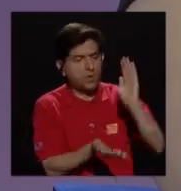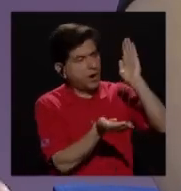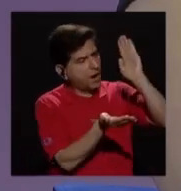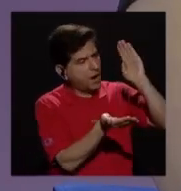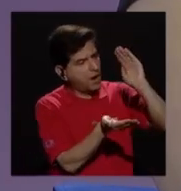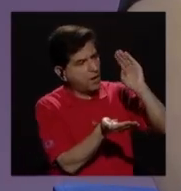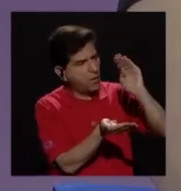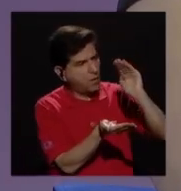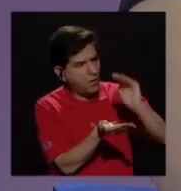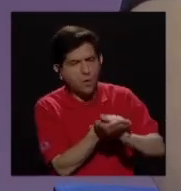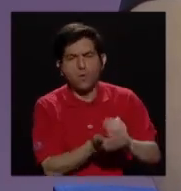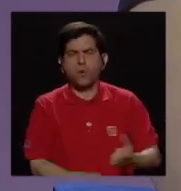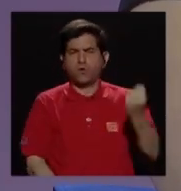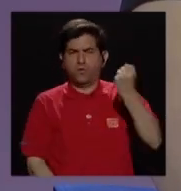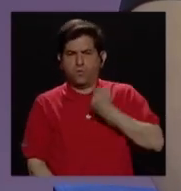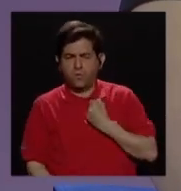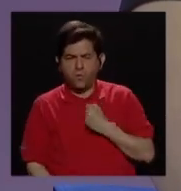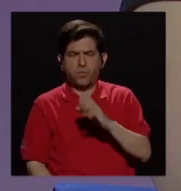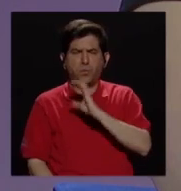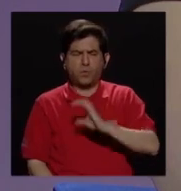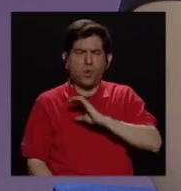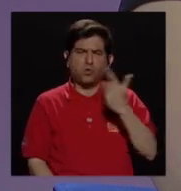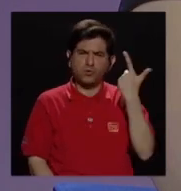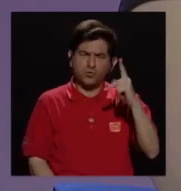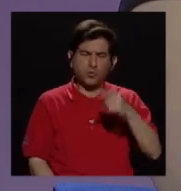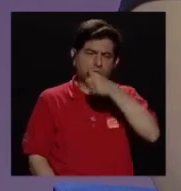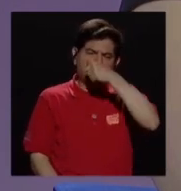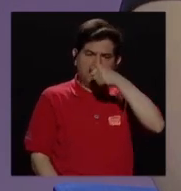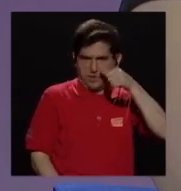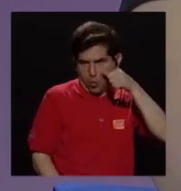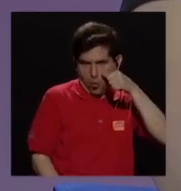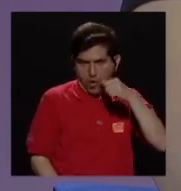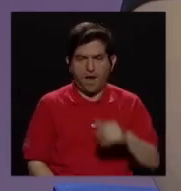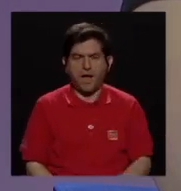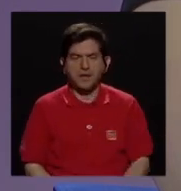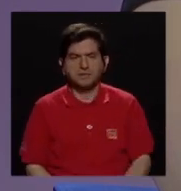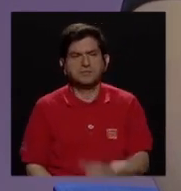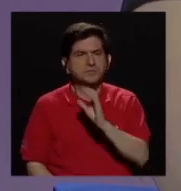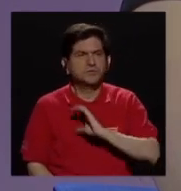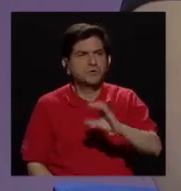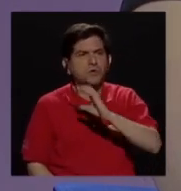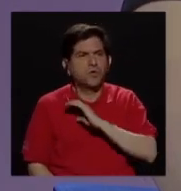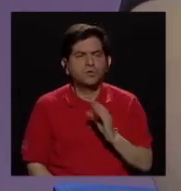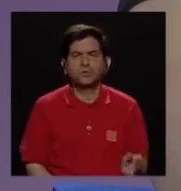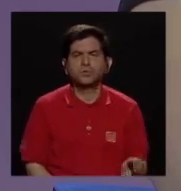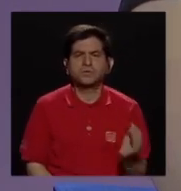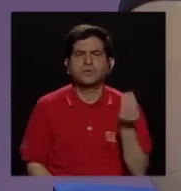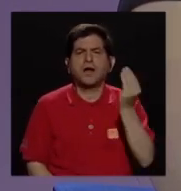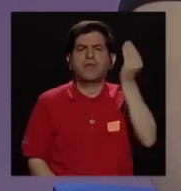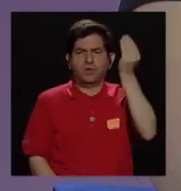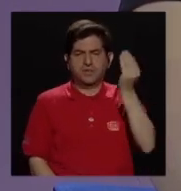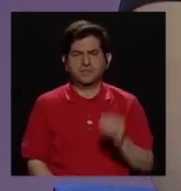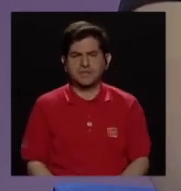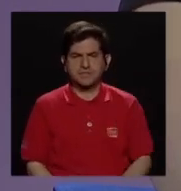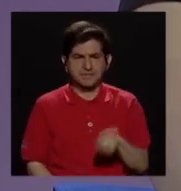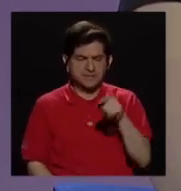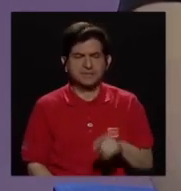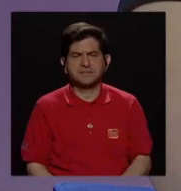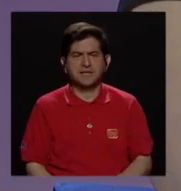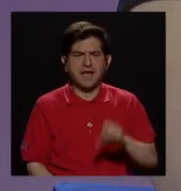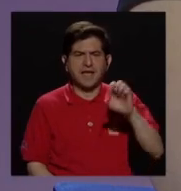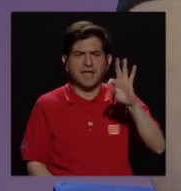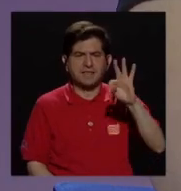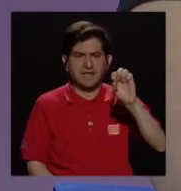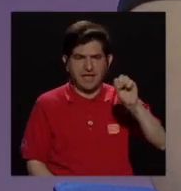los niveles de suicidio, conductas de riesgo como drogas, como conductas en adolescencia de contagio de infecciones